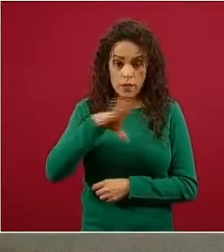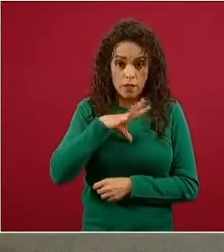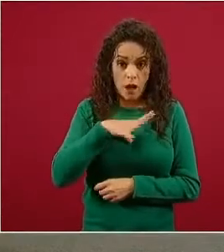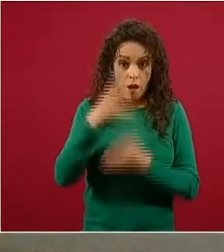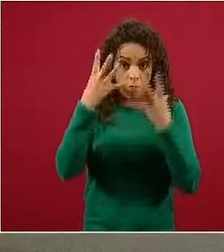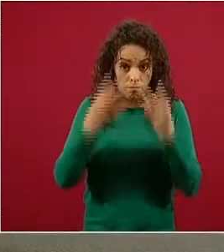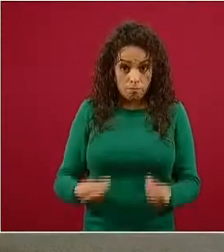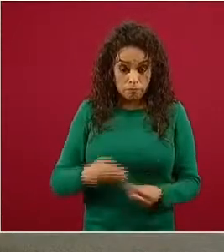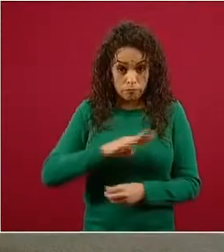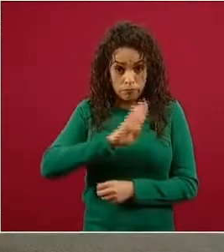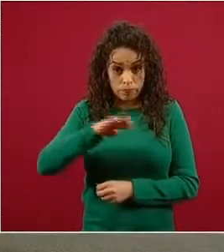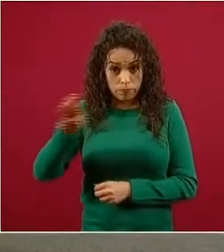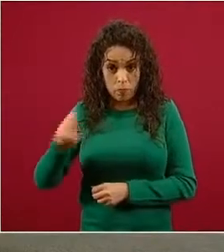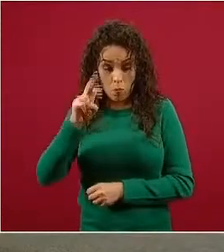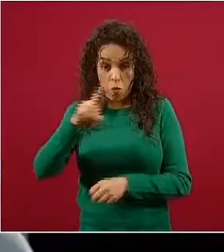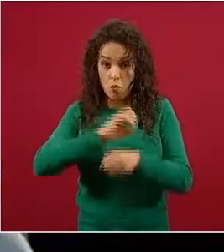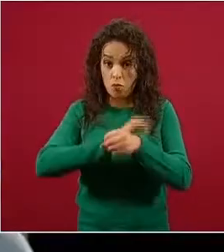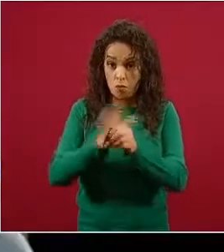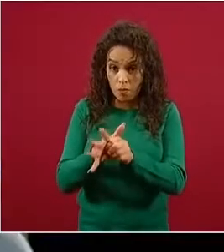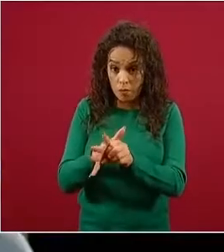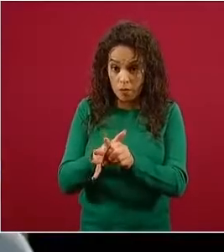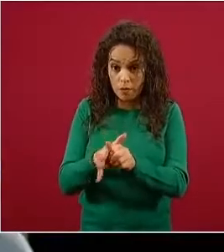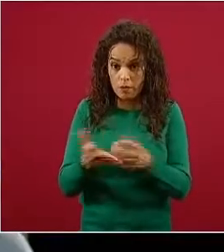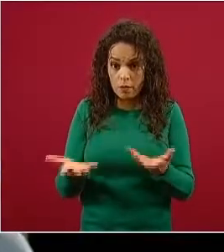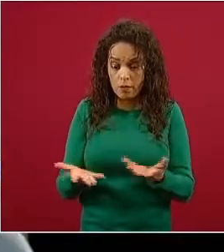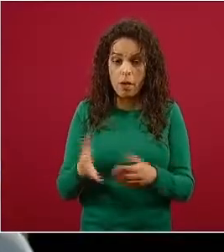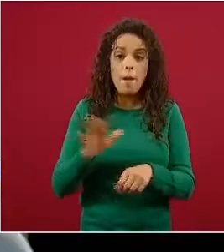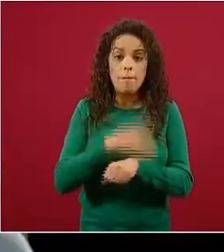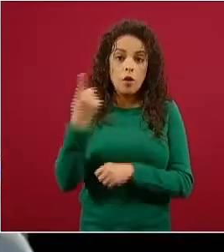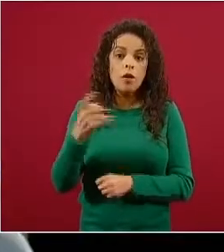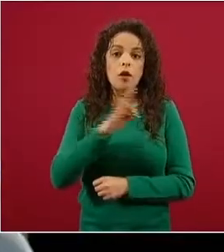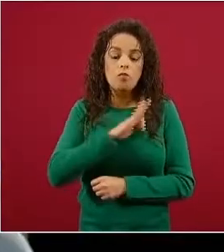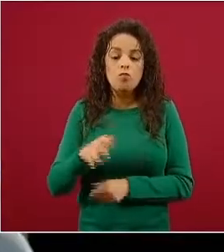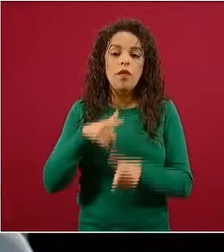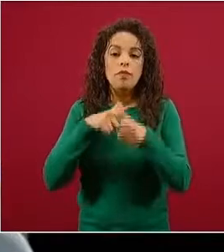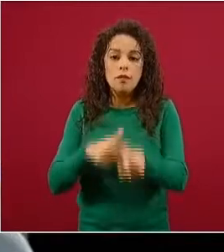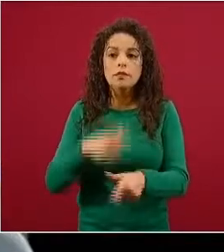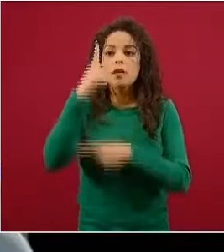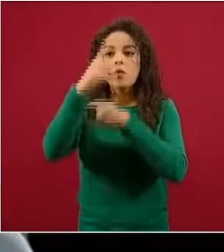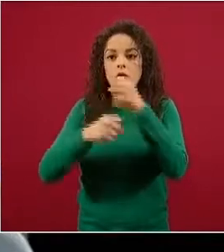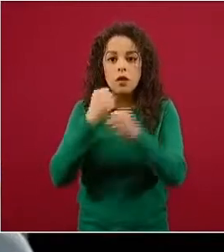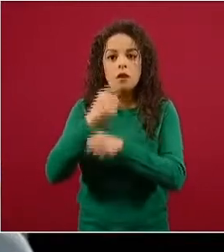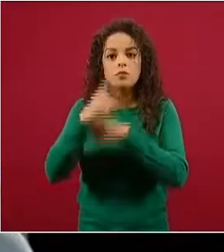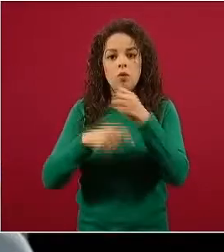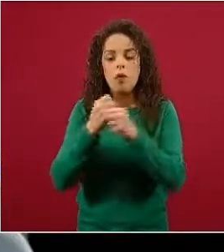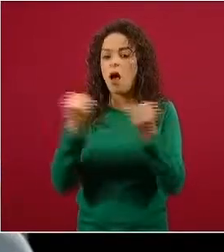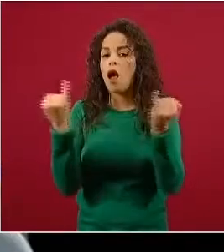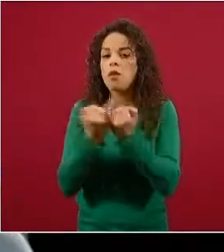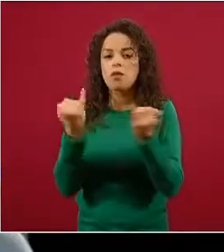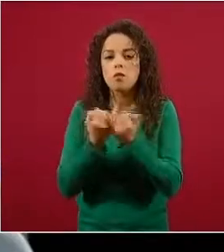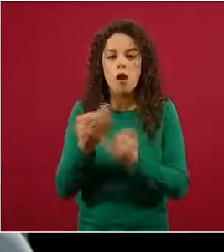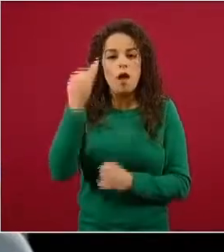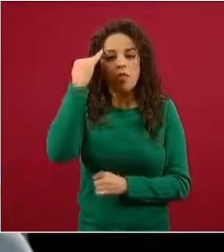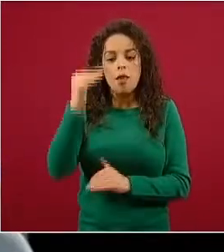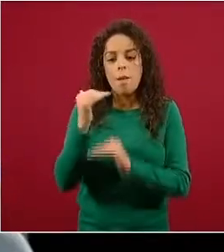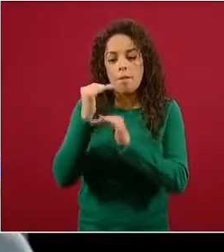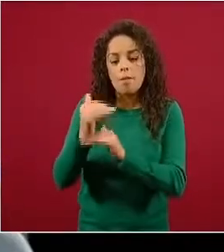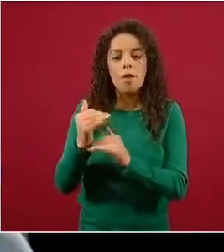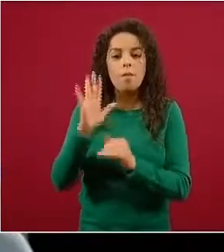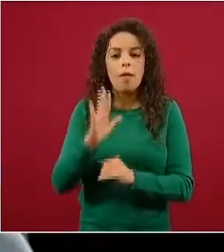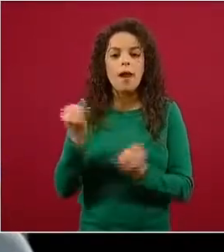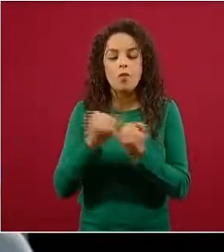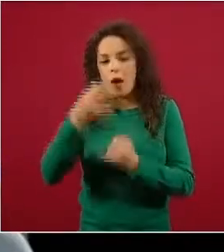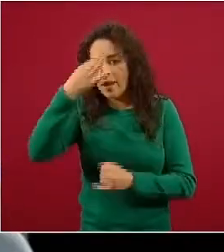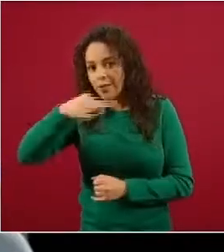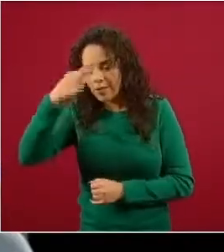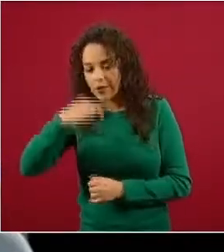tenemos mucho material y queremos tener más para que sea de apoyo a todas las personas que están